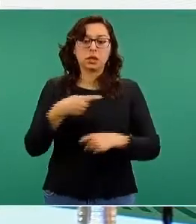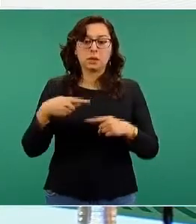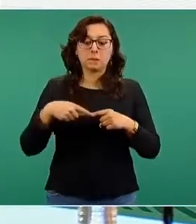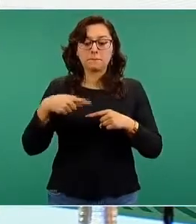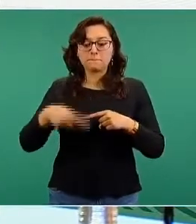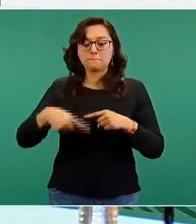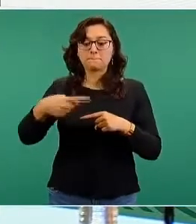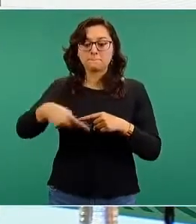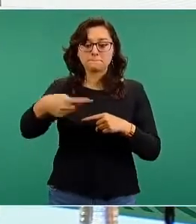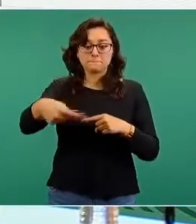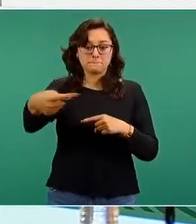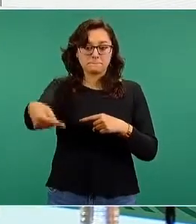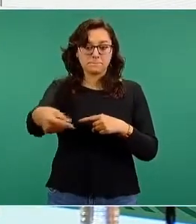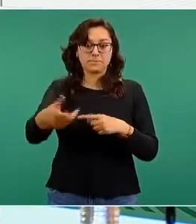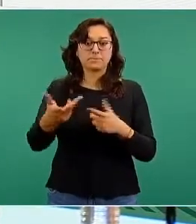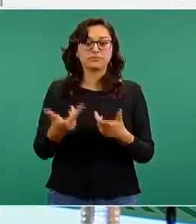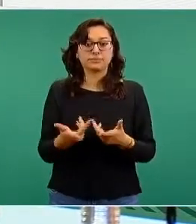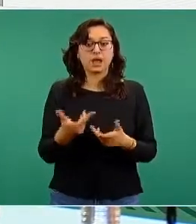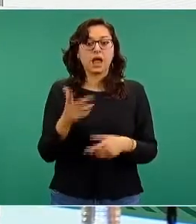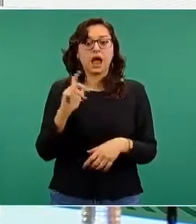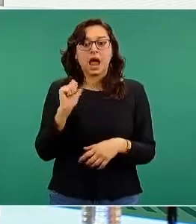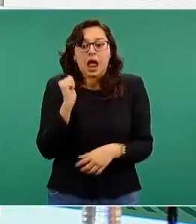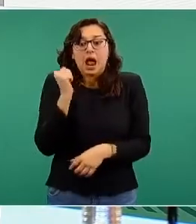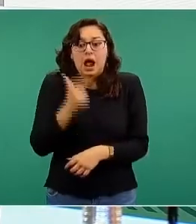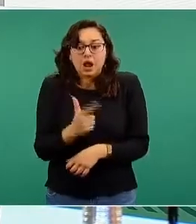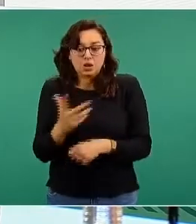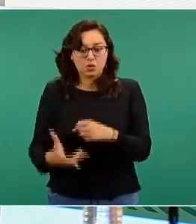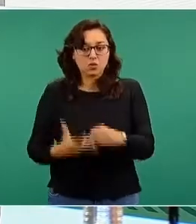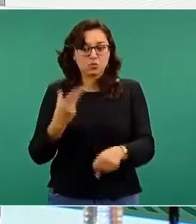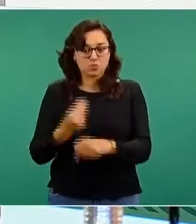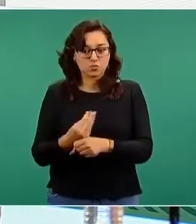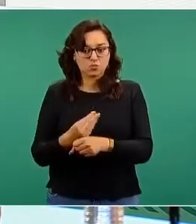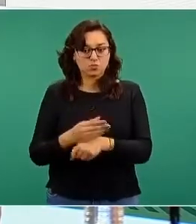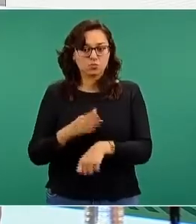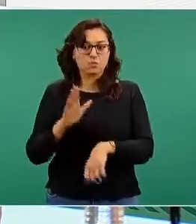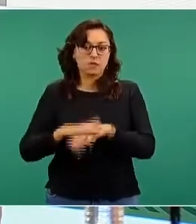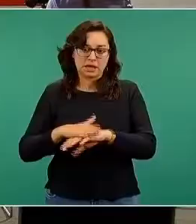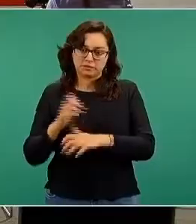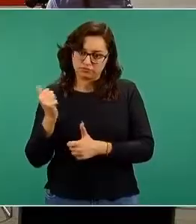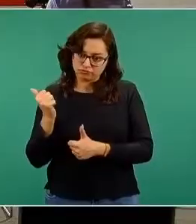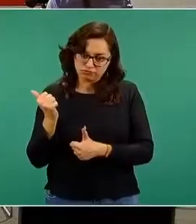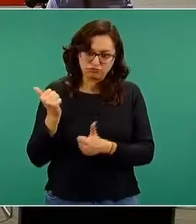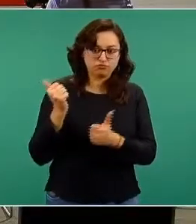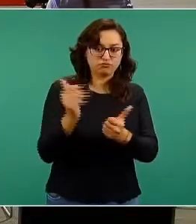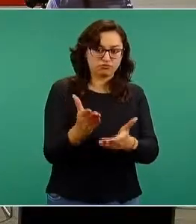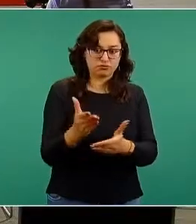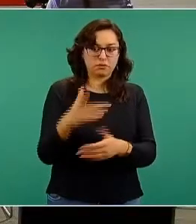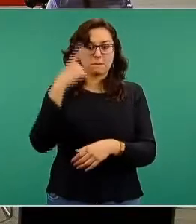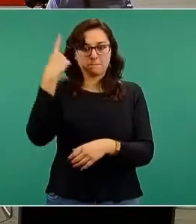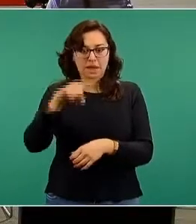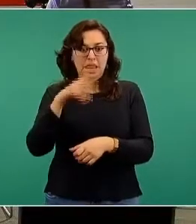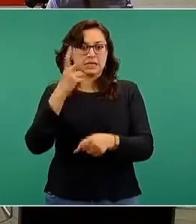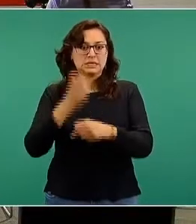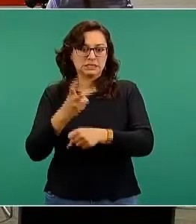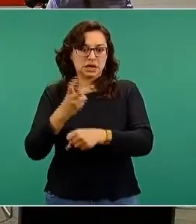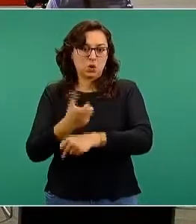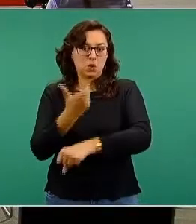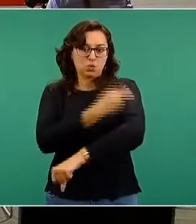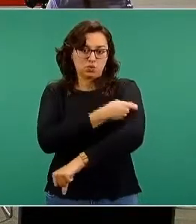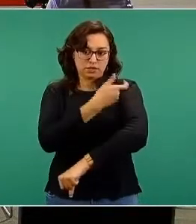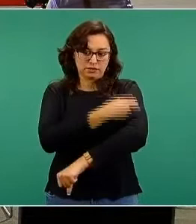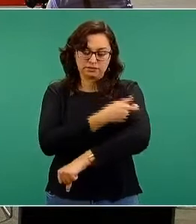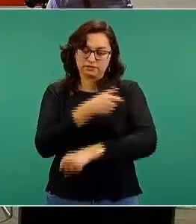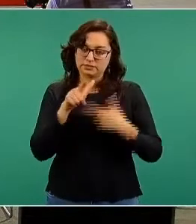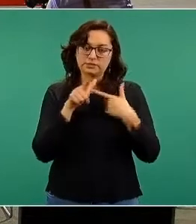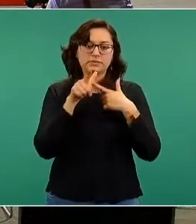siguientes días se enviará un extra a la zona norte, también para cubrir el resto de segundas dosis y primeras